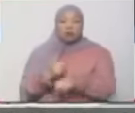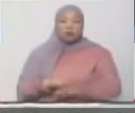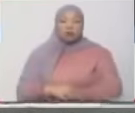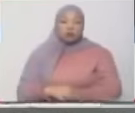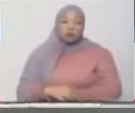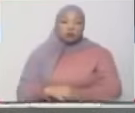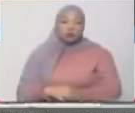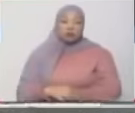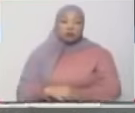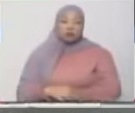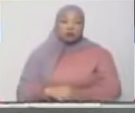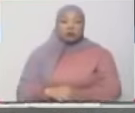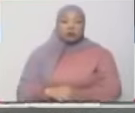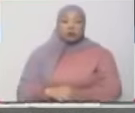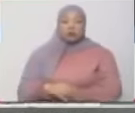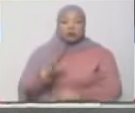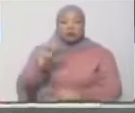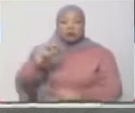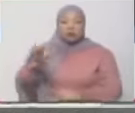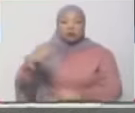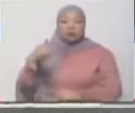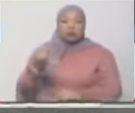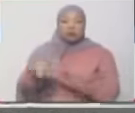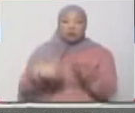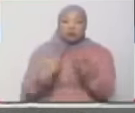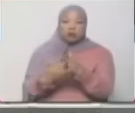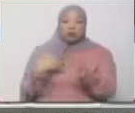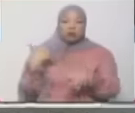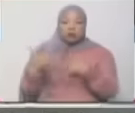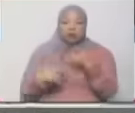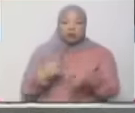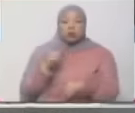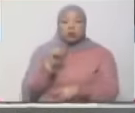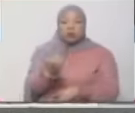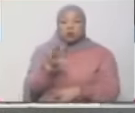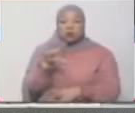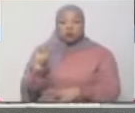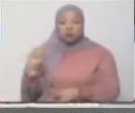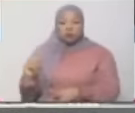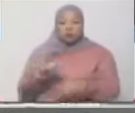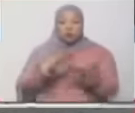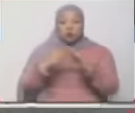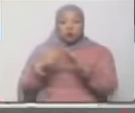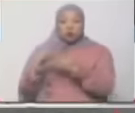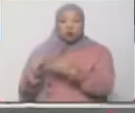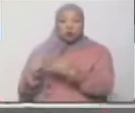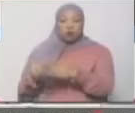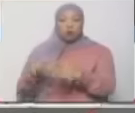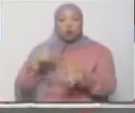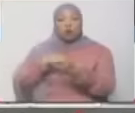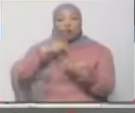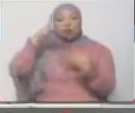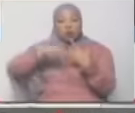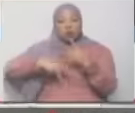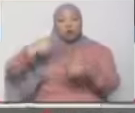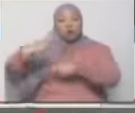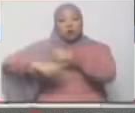mira, Ángel, vamos a invitar 150 comunas consolidadas con proyectos